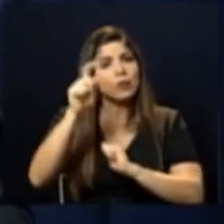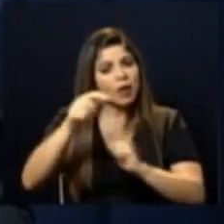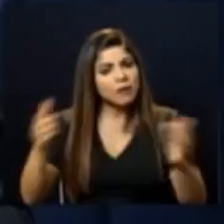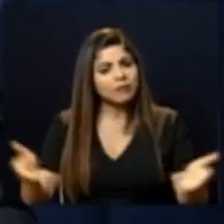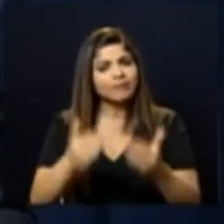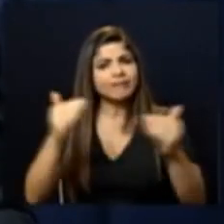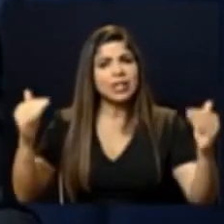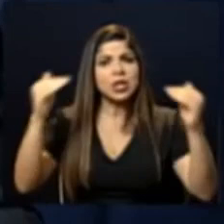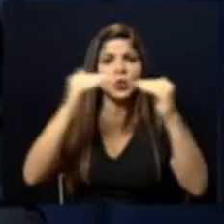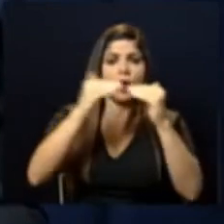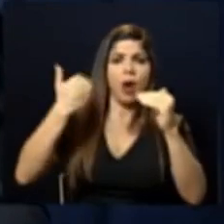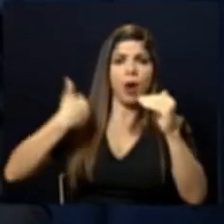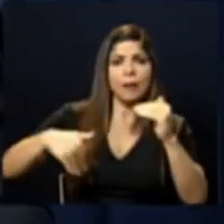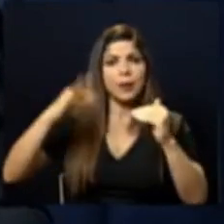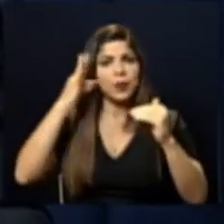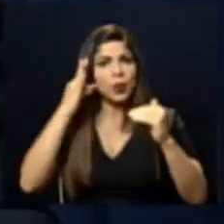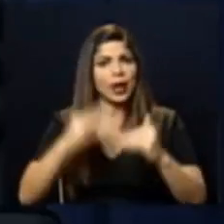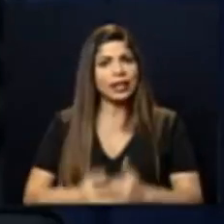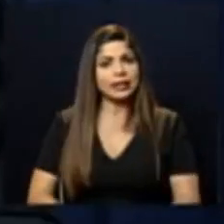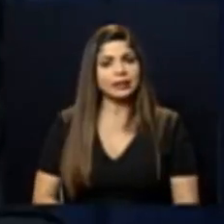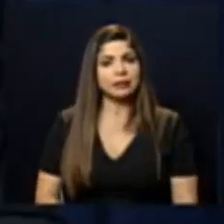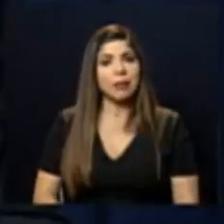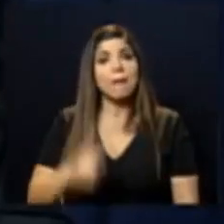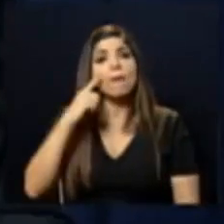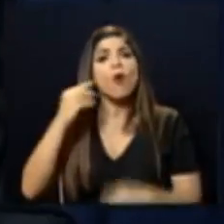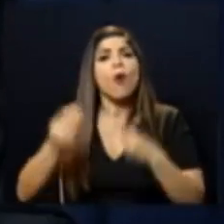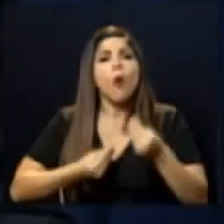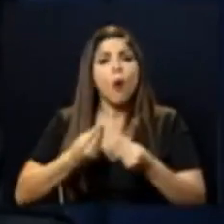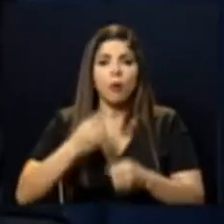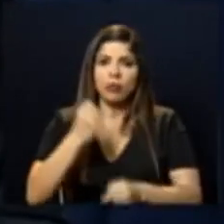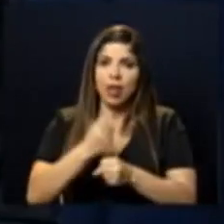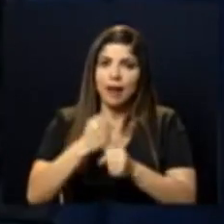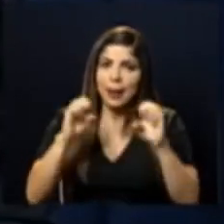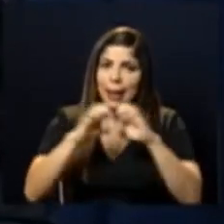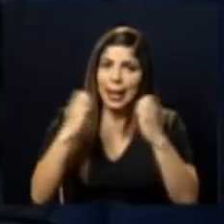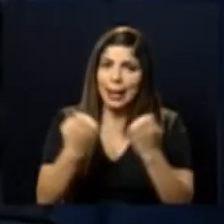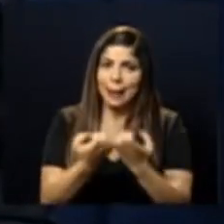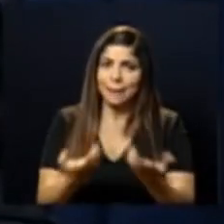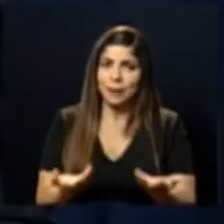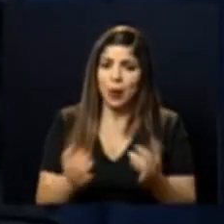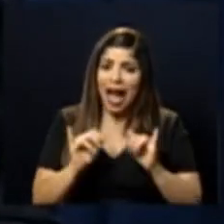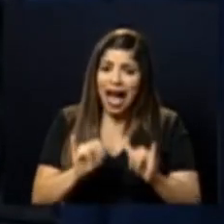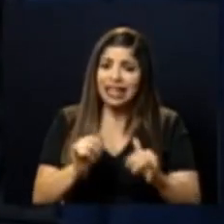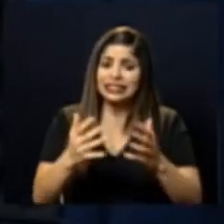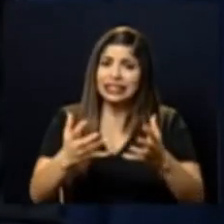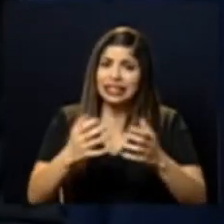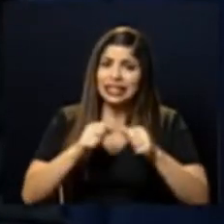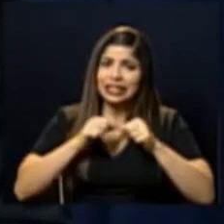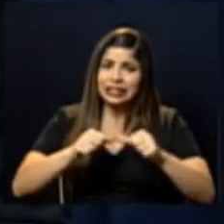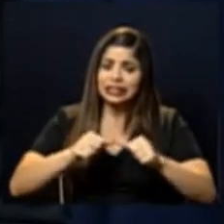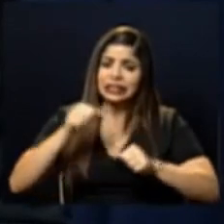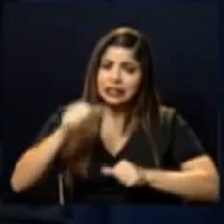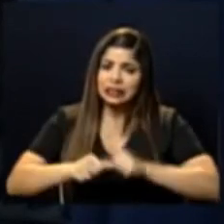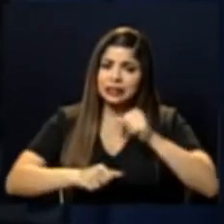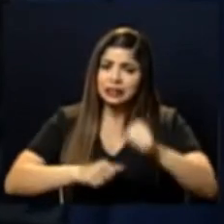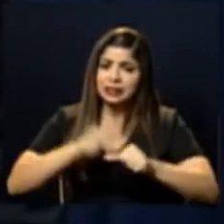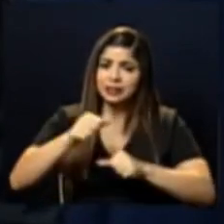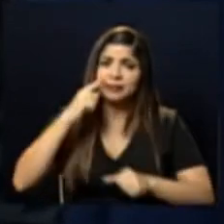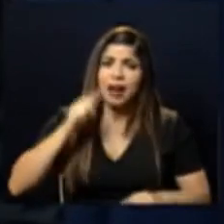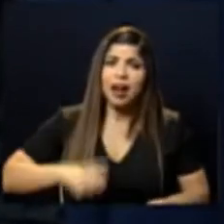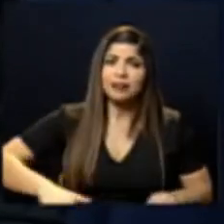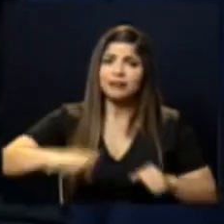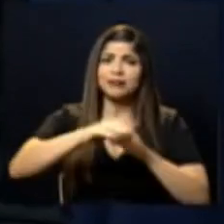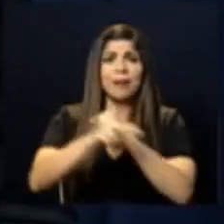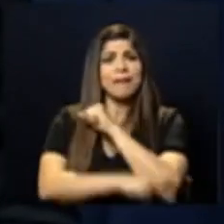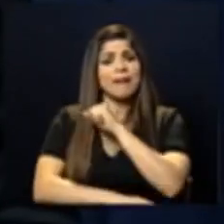de género. Así, trabajando en equipo, es como queremos seguir avanzando en hacer de este